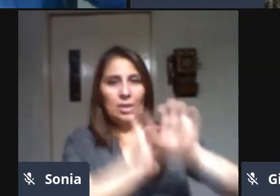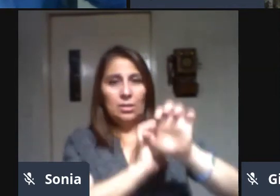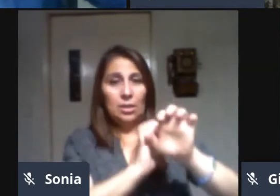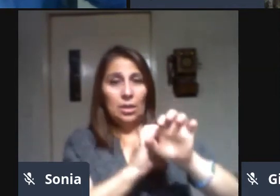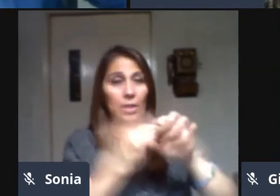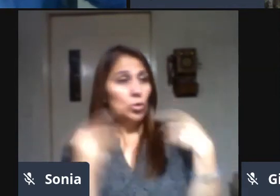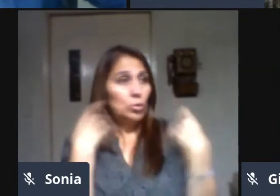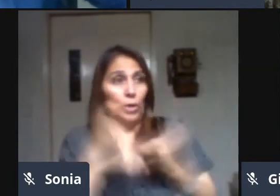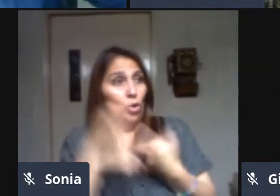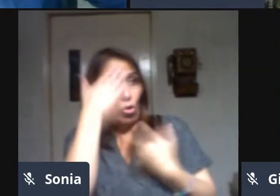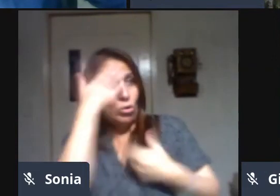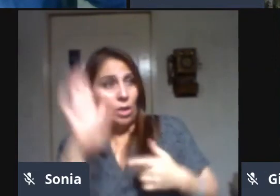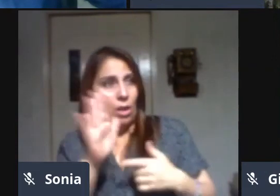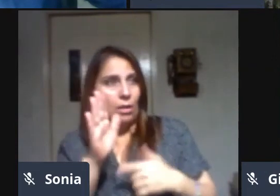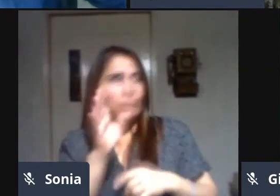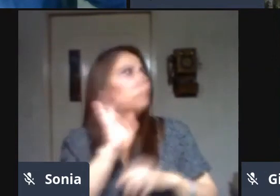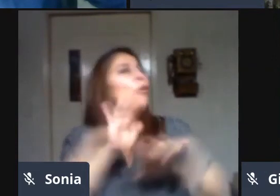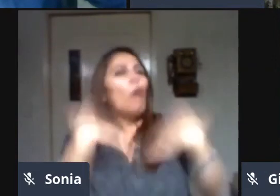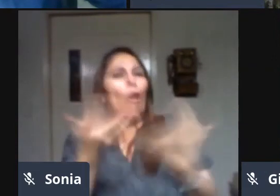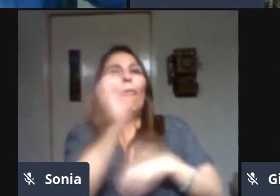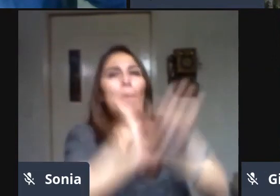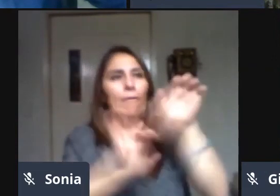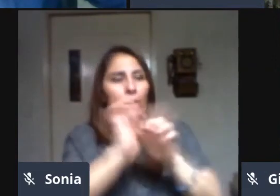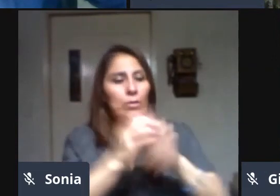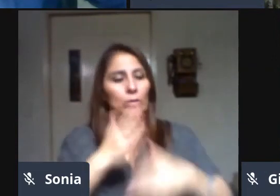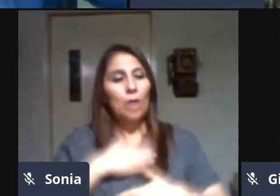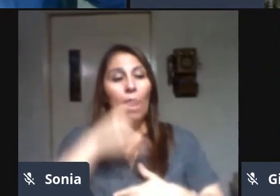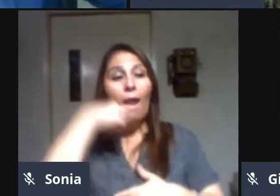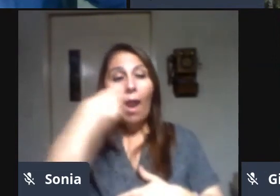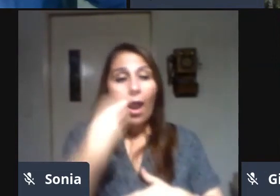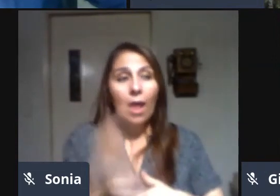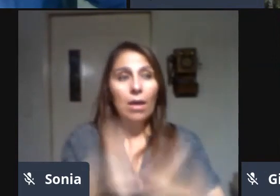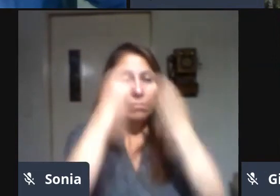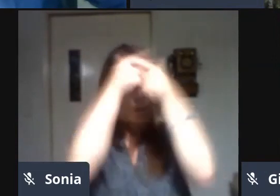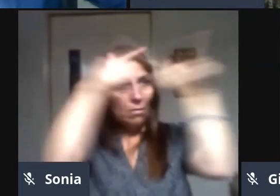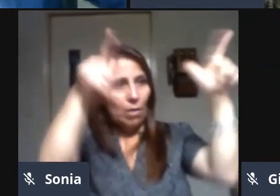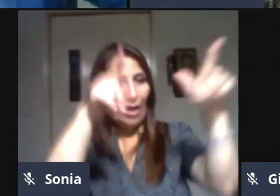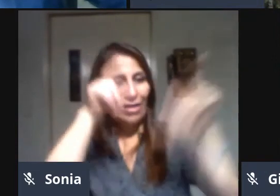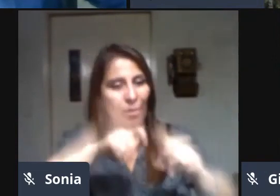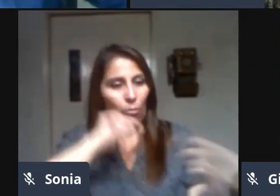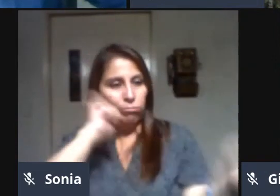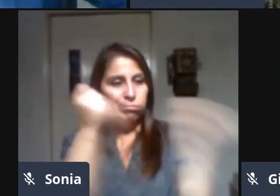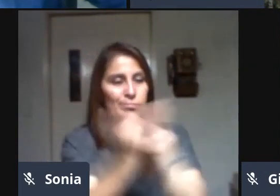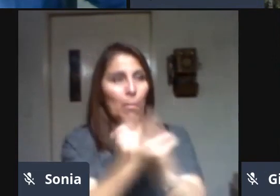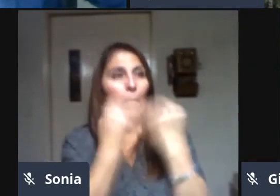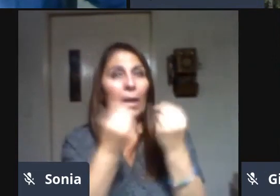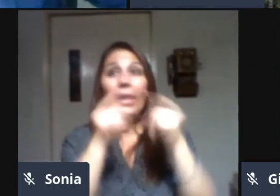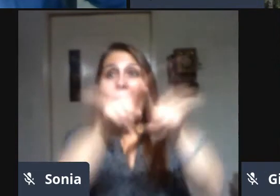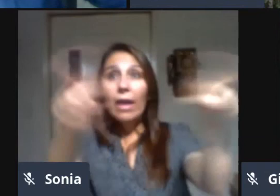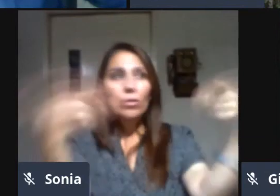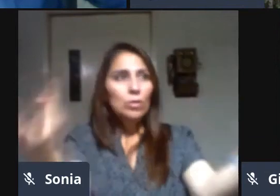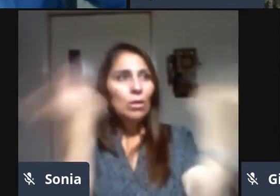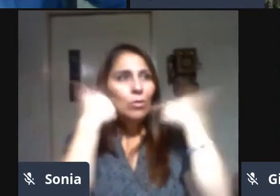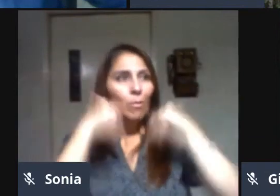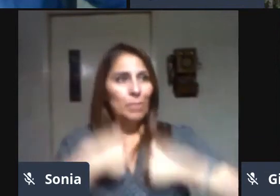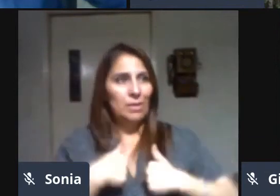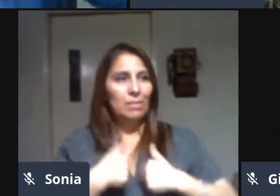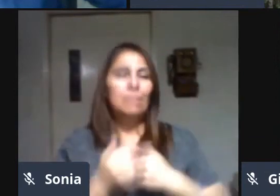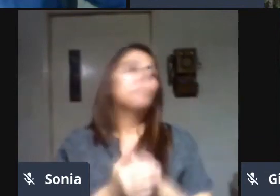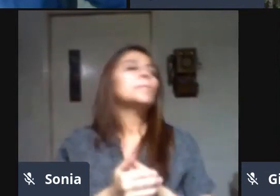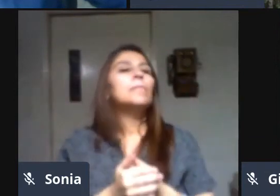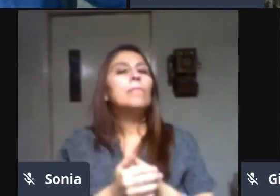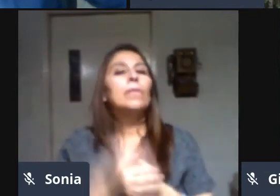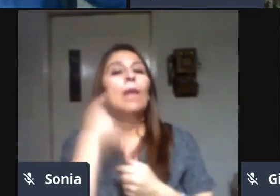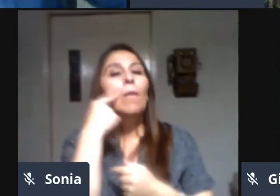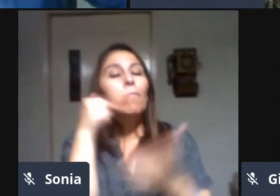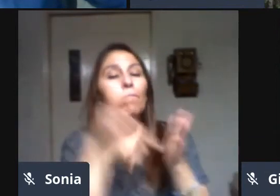también tengo que transformar mi propia lengua mi propio lenguaje para que el otro me escuche eso hay una parte otra réplica acá nos decían en el chat